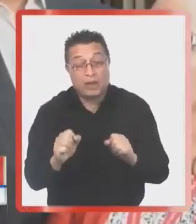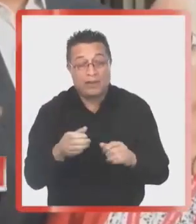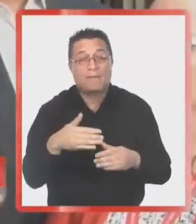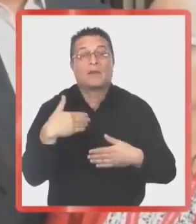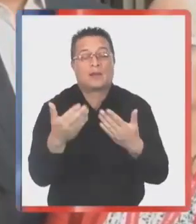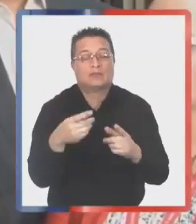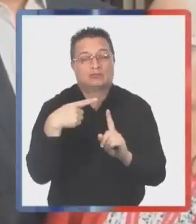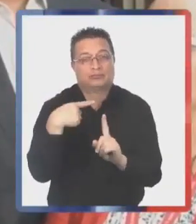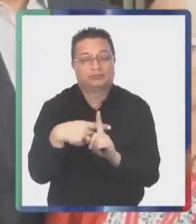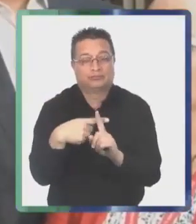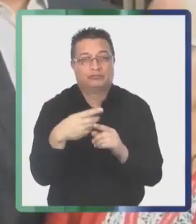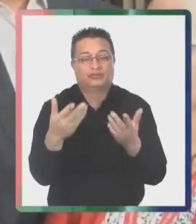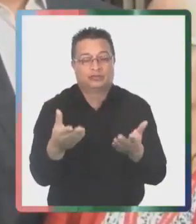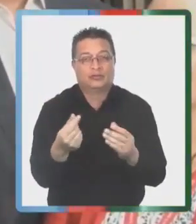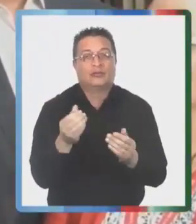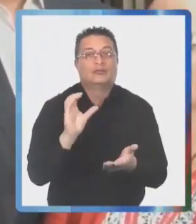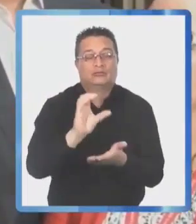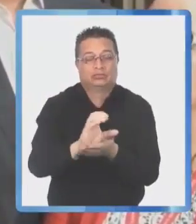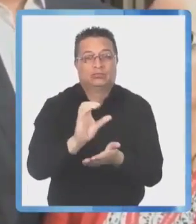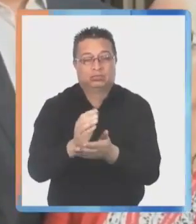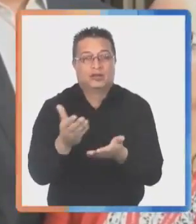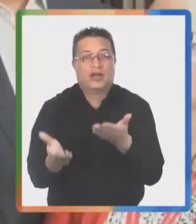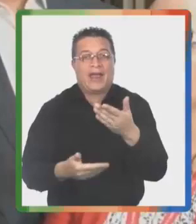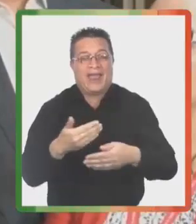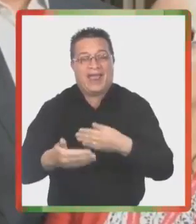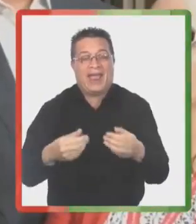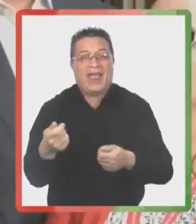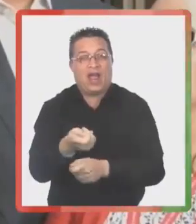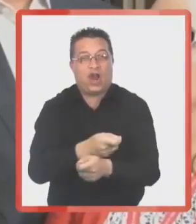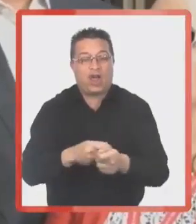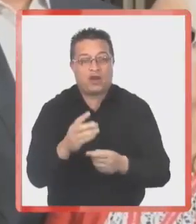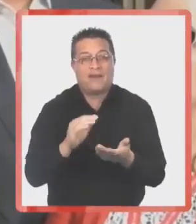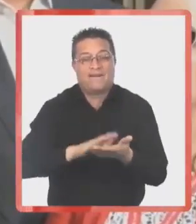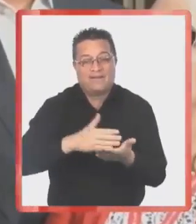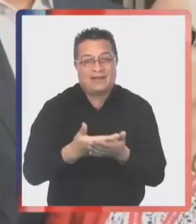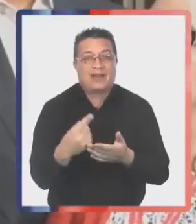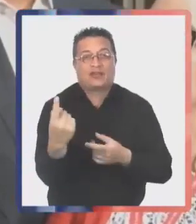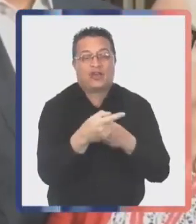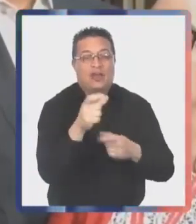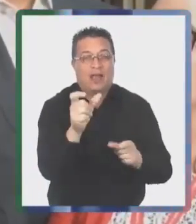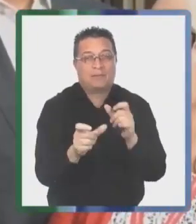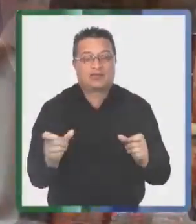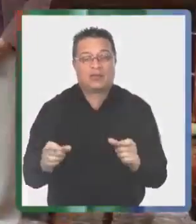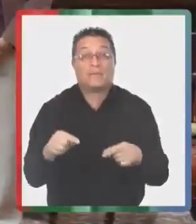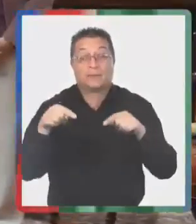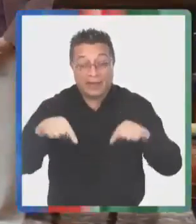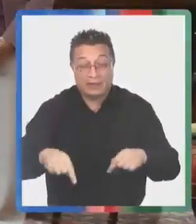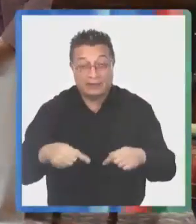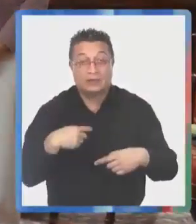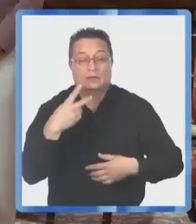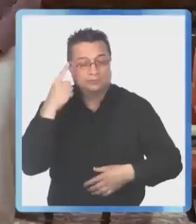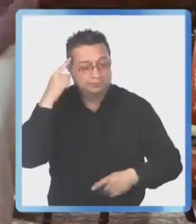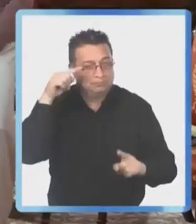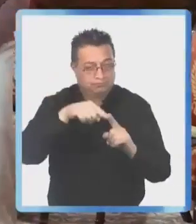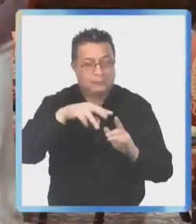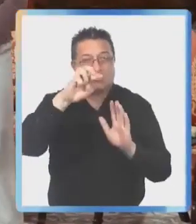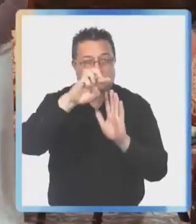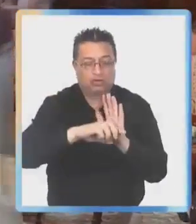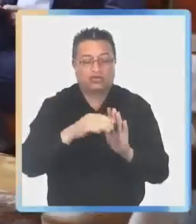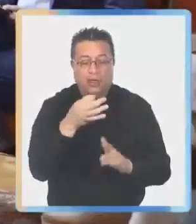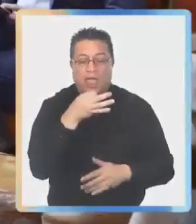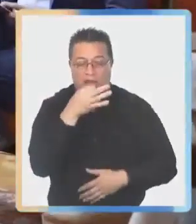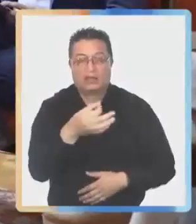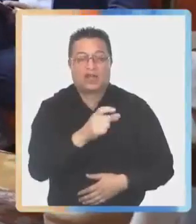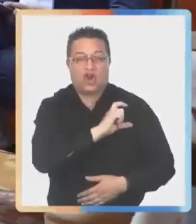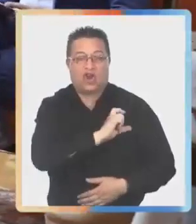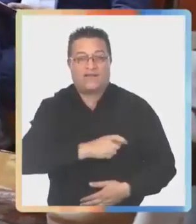poder contribuir, por supuesto, al dinamismo económico y al bienestar de la ciudadanía. Estamos acá para abrazar este proyecto,